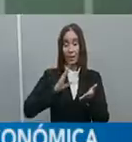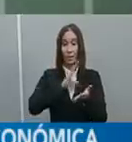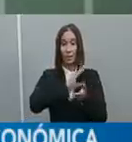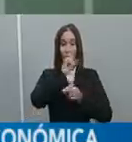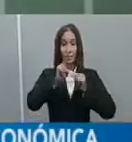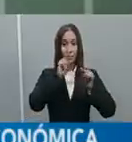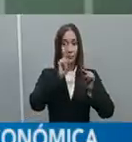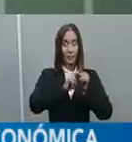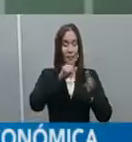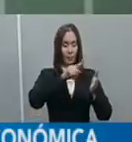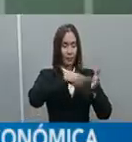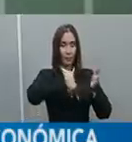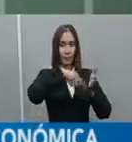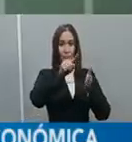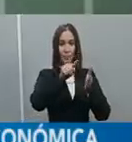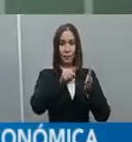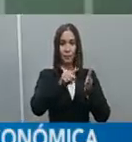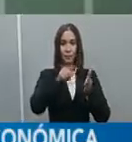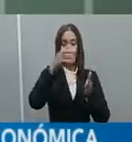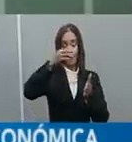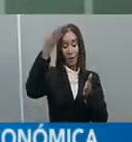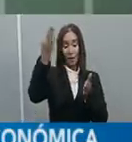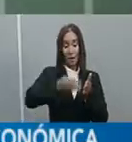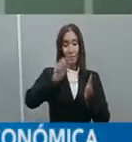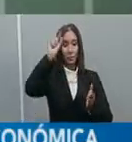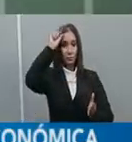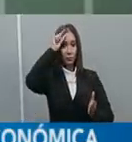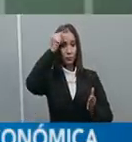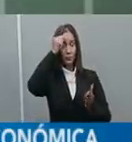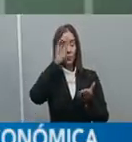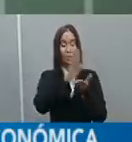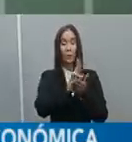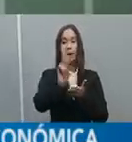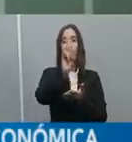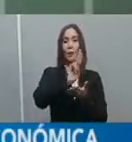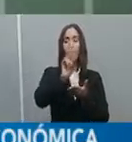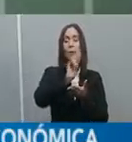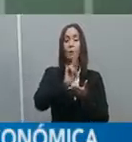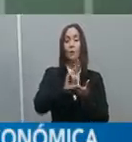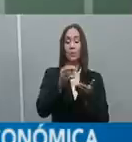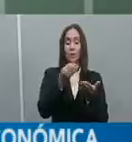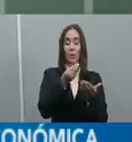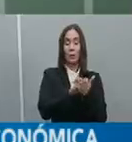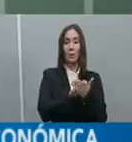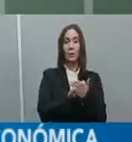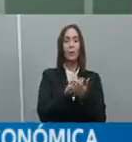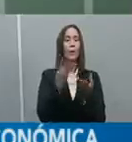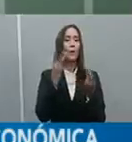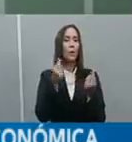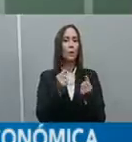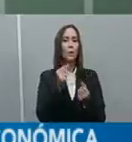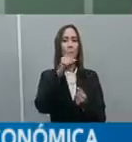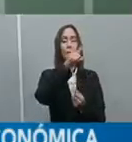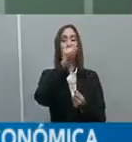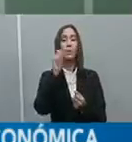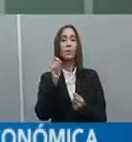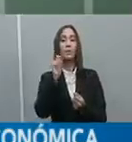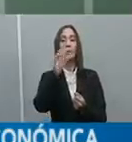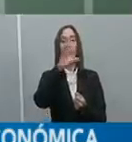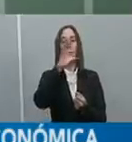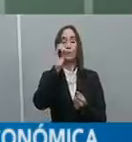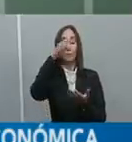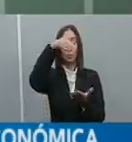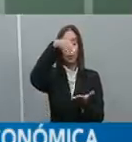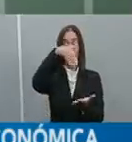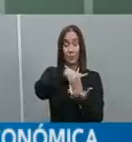Nacional autoriza al Poder Ejecutivo a utilizar instrumentos financieros por hasta un monto de 150 mil millones